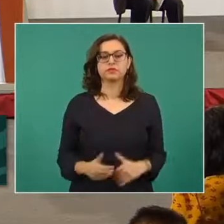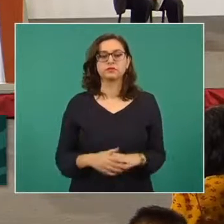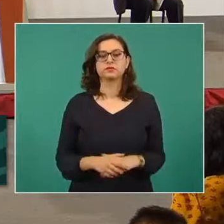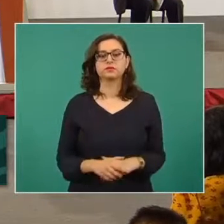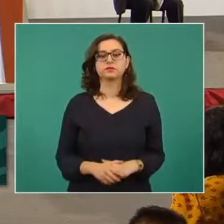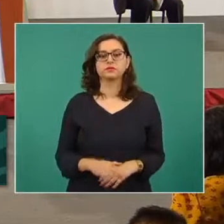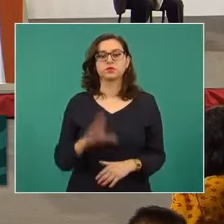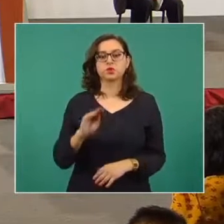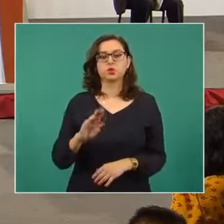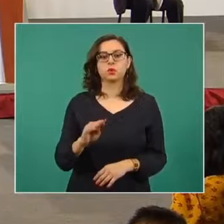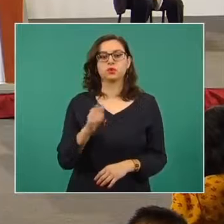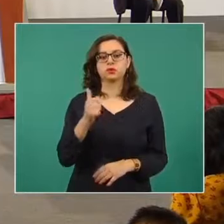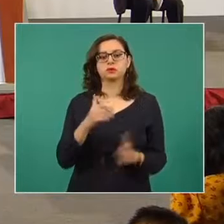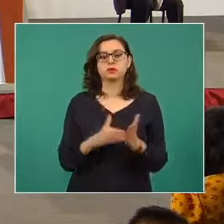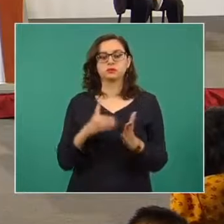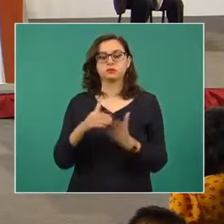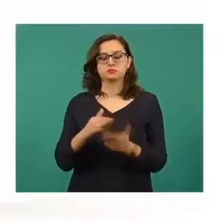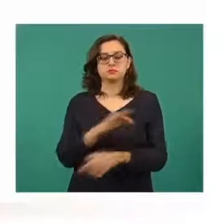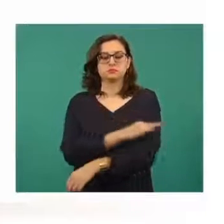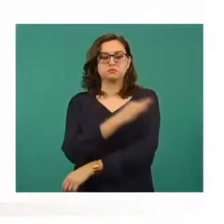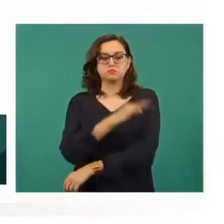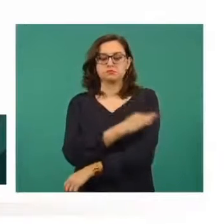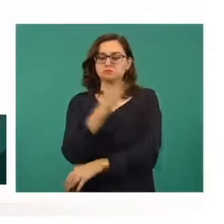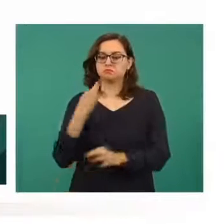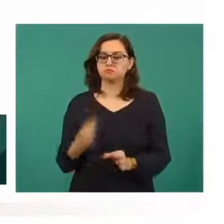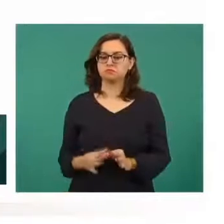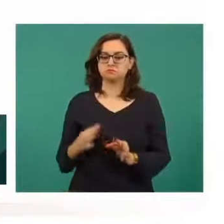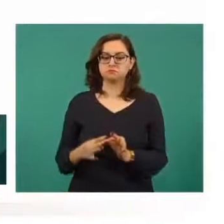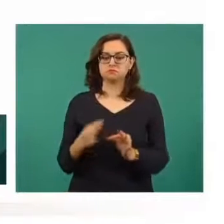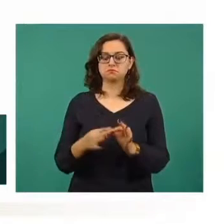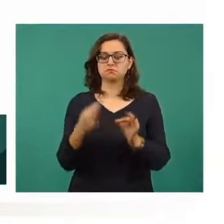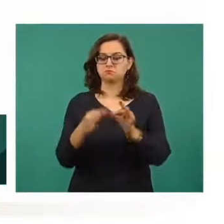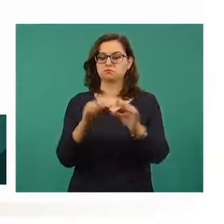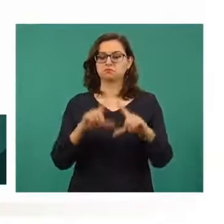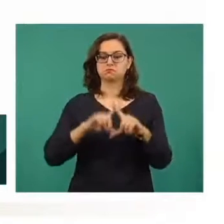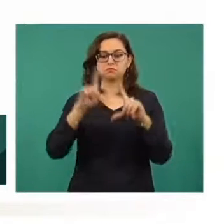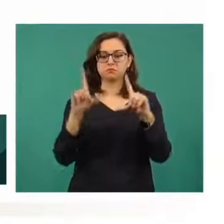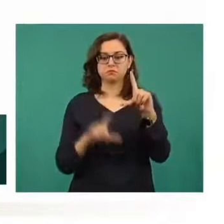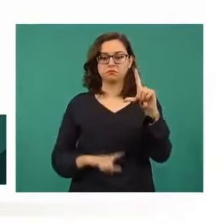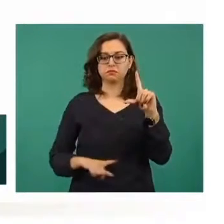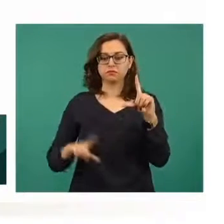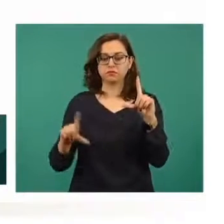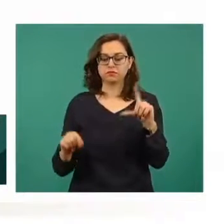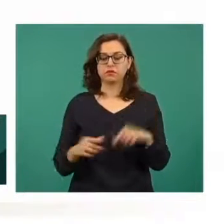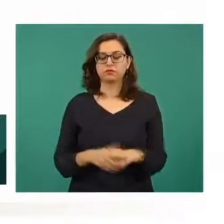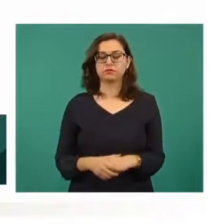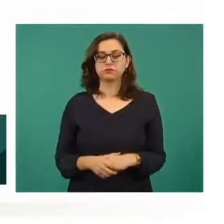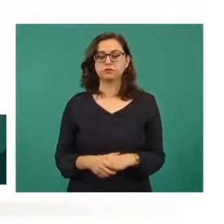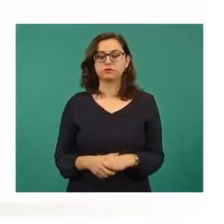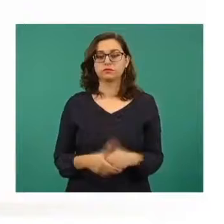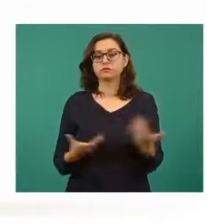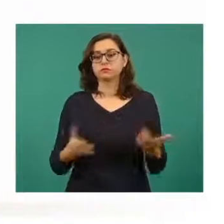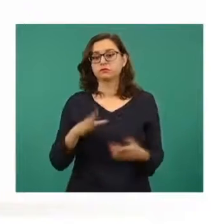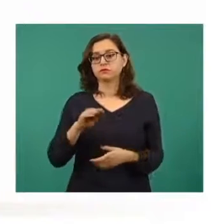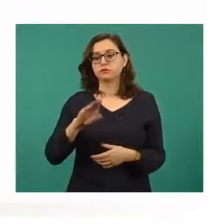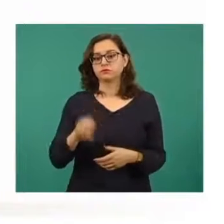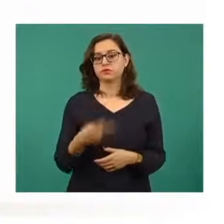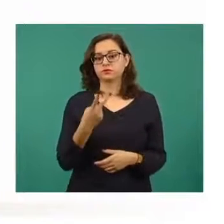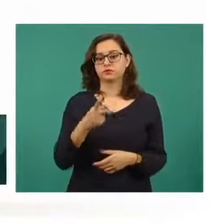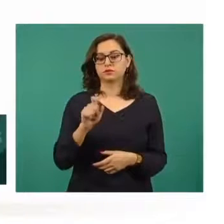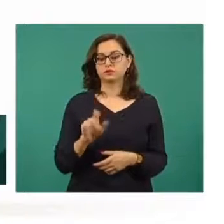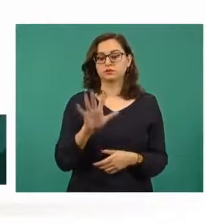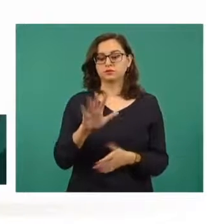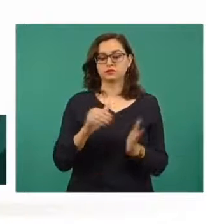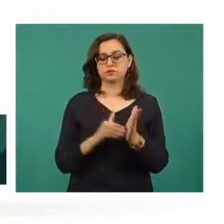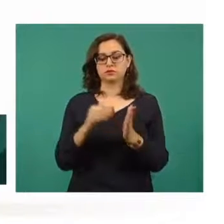96 millones de dosis aplicadas en todo el país, que corresponden a 92.5